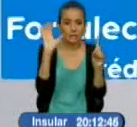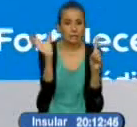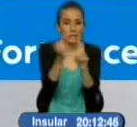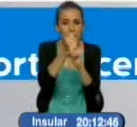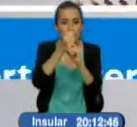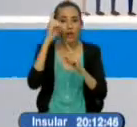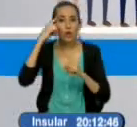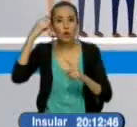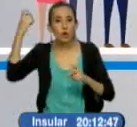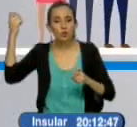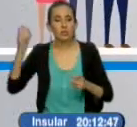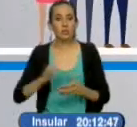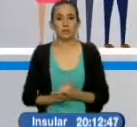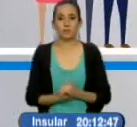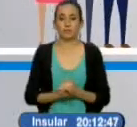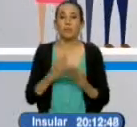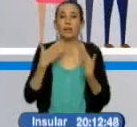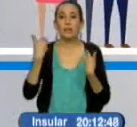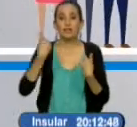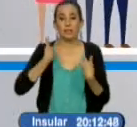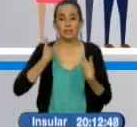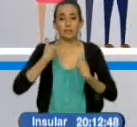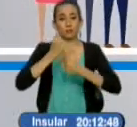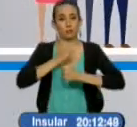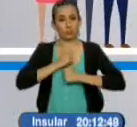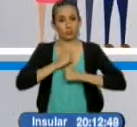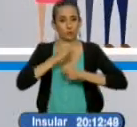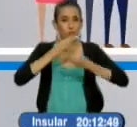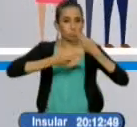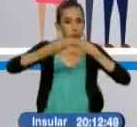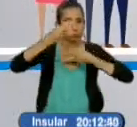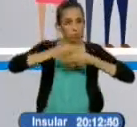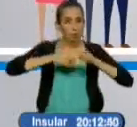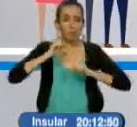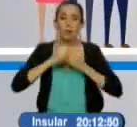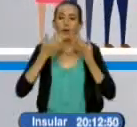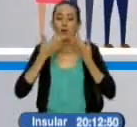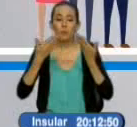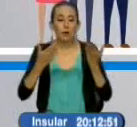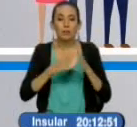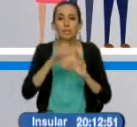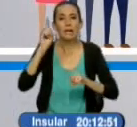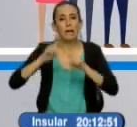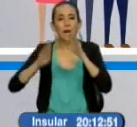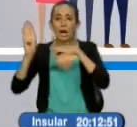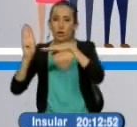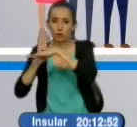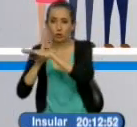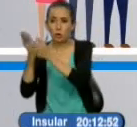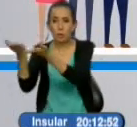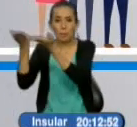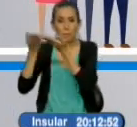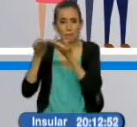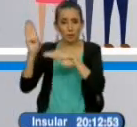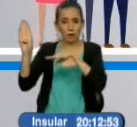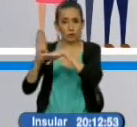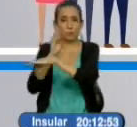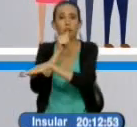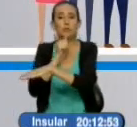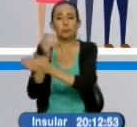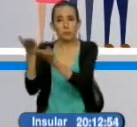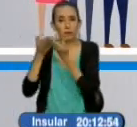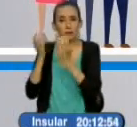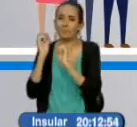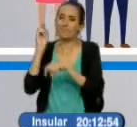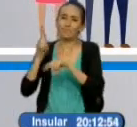sueño de muchas personas: tener un negocio propio, al que no podrían acceder con los créditos que actualmente ofrece la banca privada